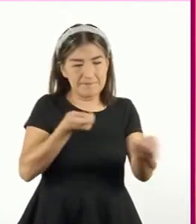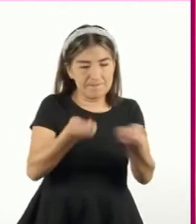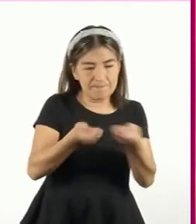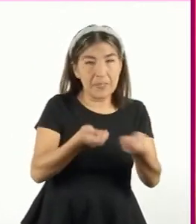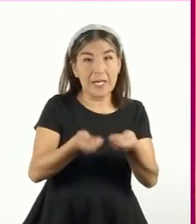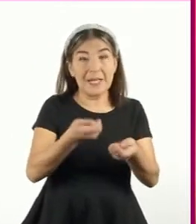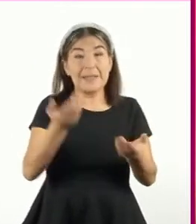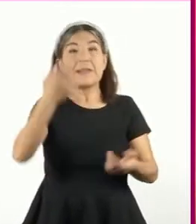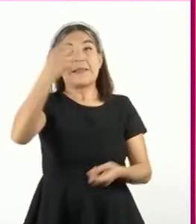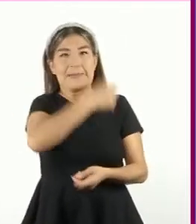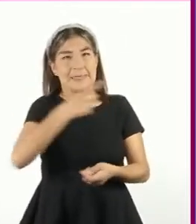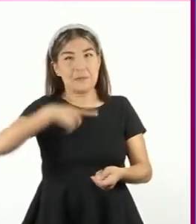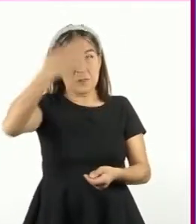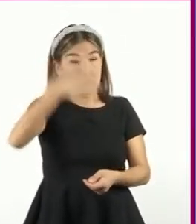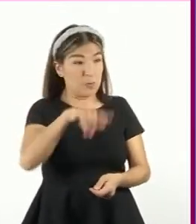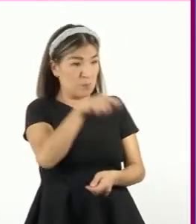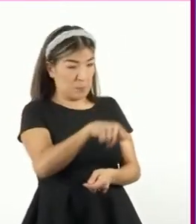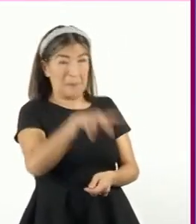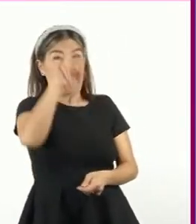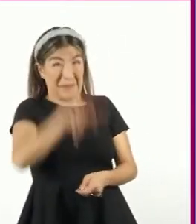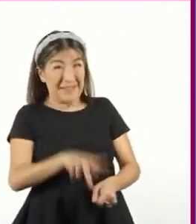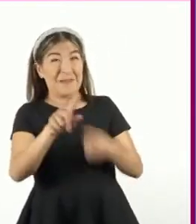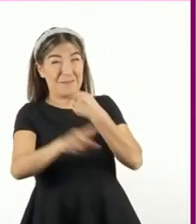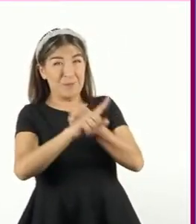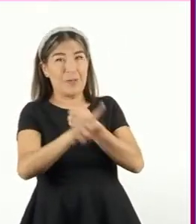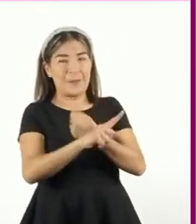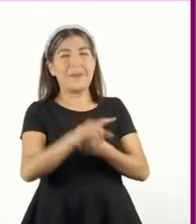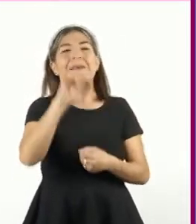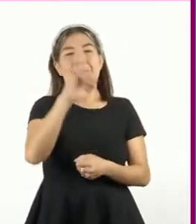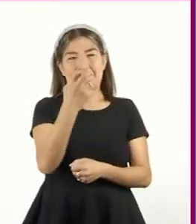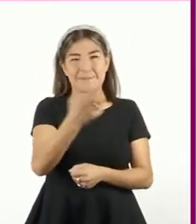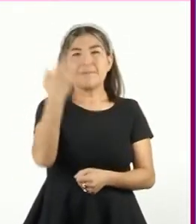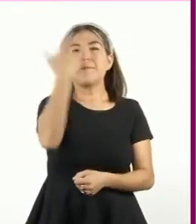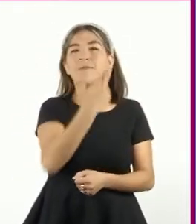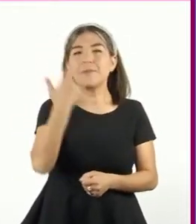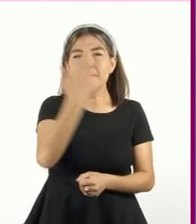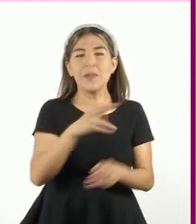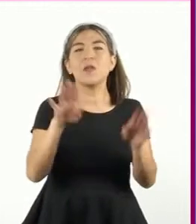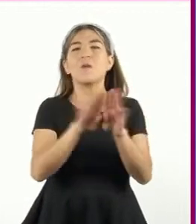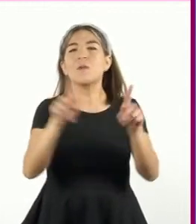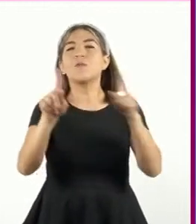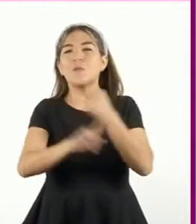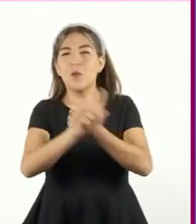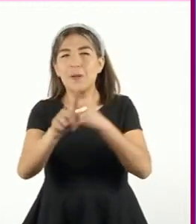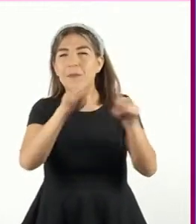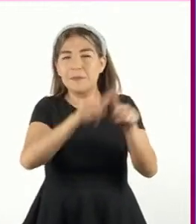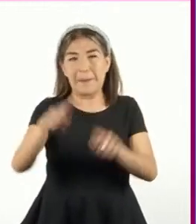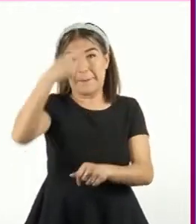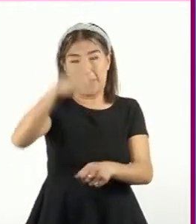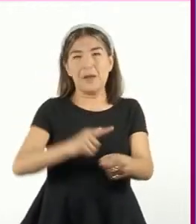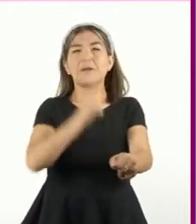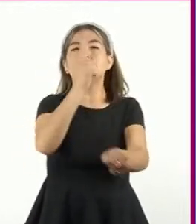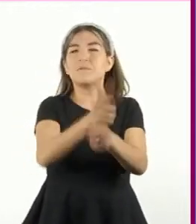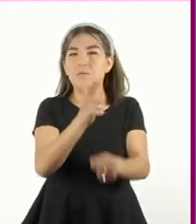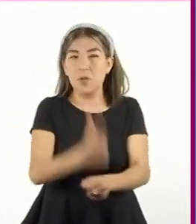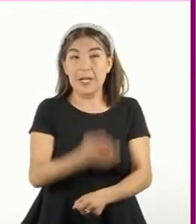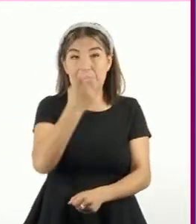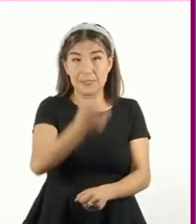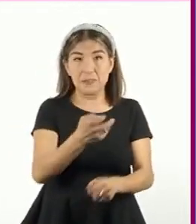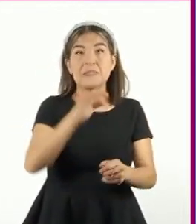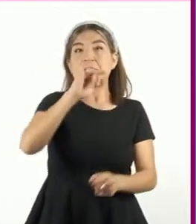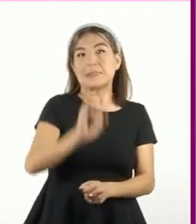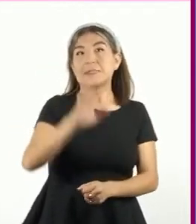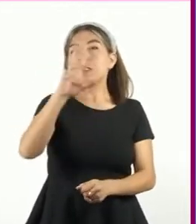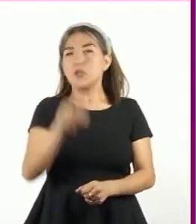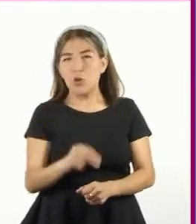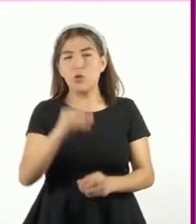si realmente lo son. Sí, analicemos algunas situaciones para identificar si son conflictos o no,